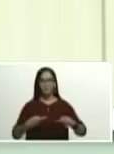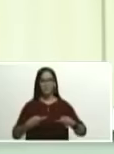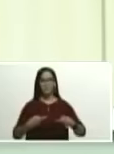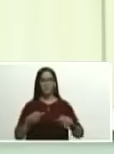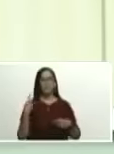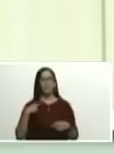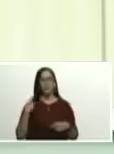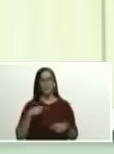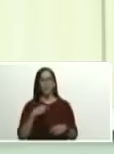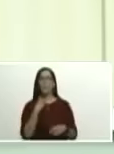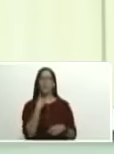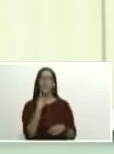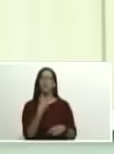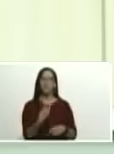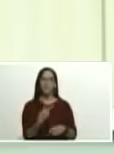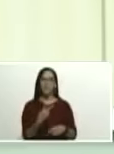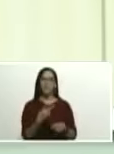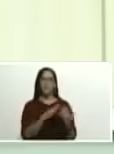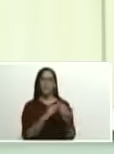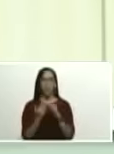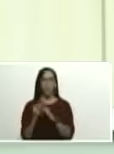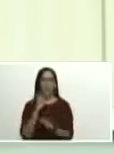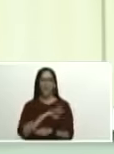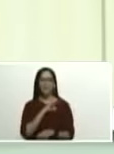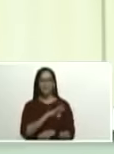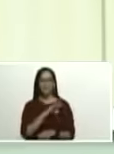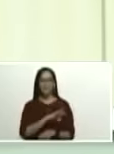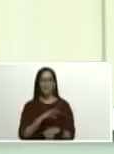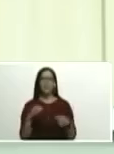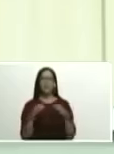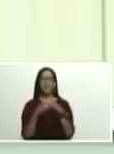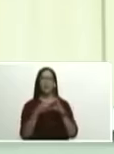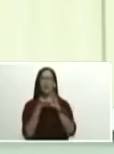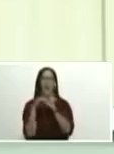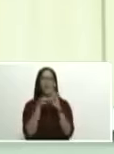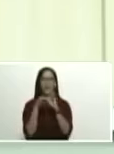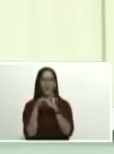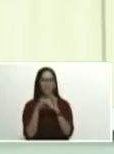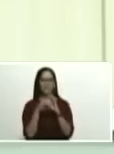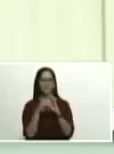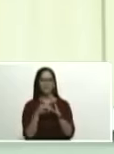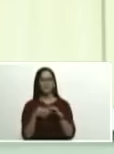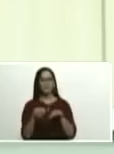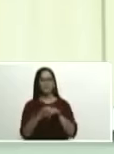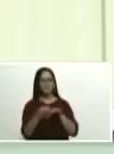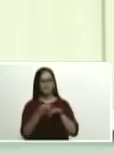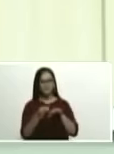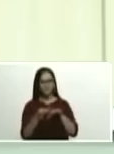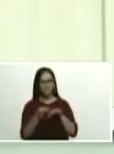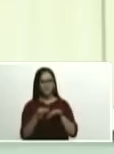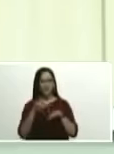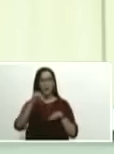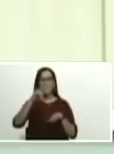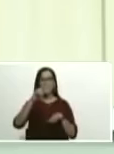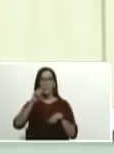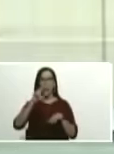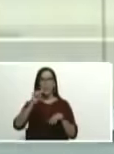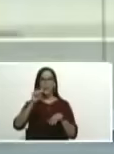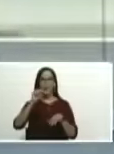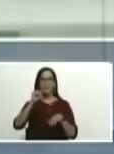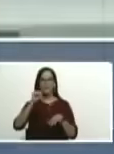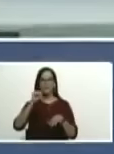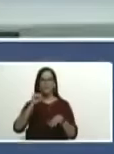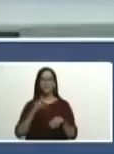una vocera de la Comuna Socialista Sectores Unidos, del municipio Morán, El